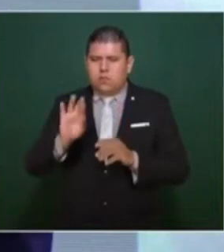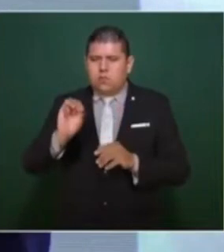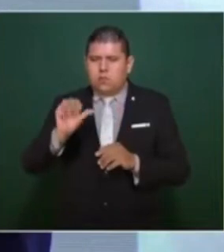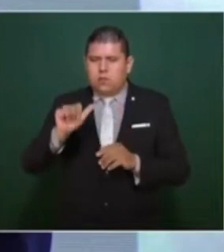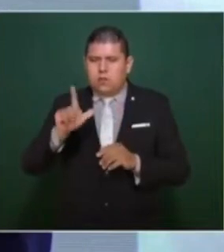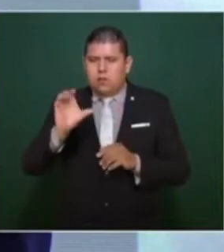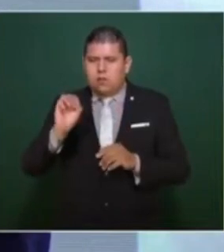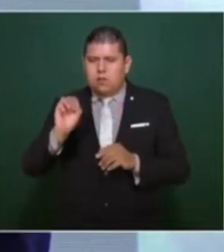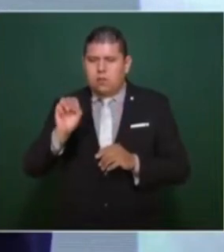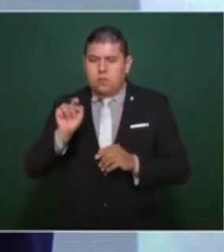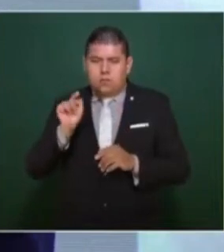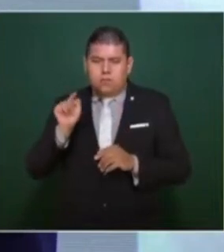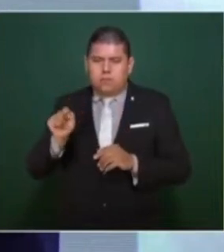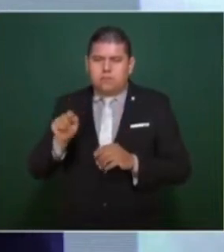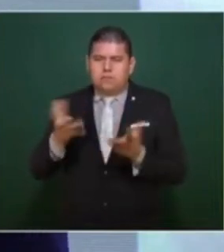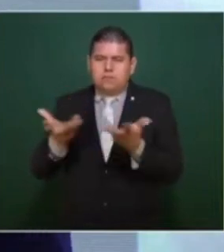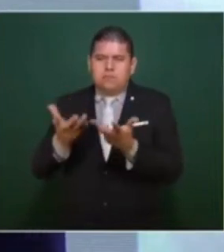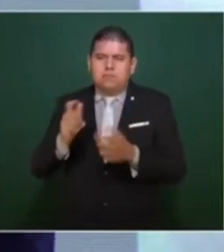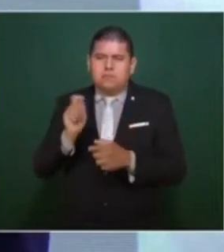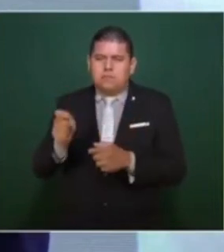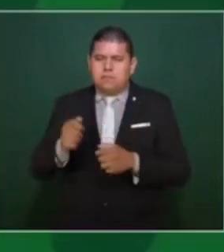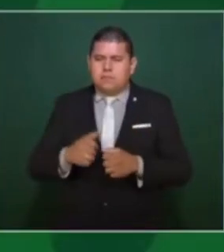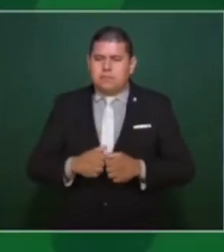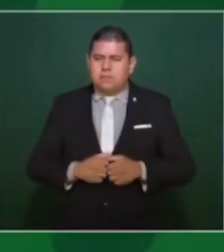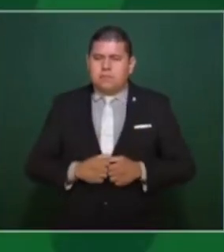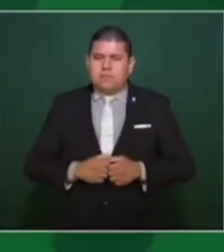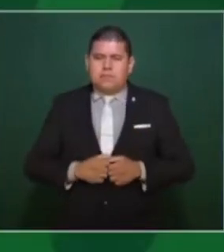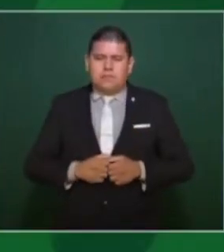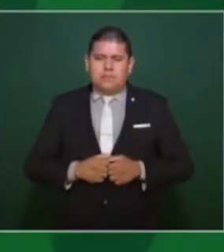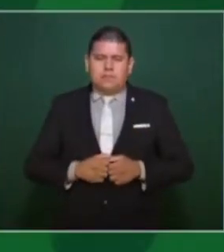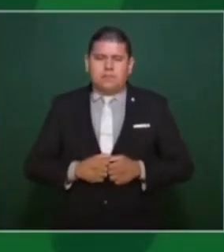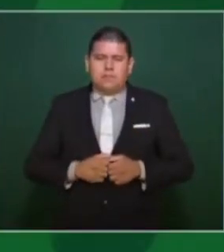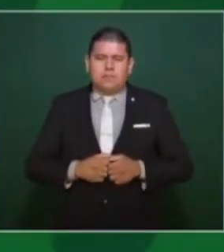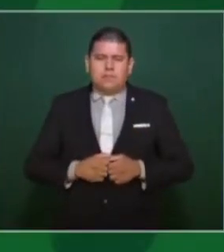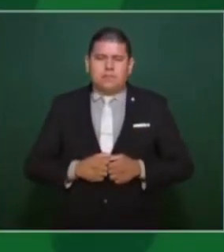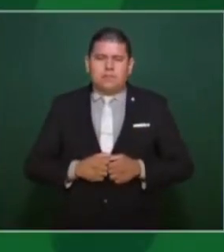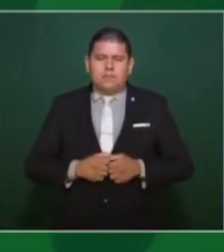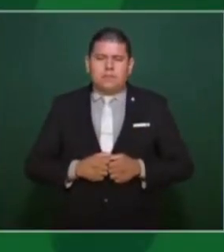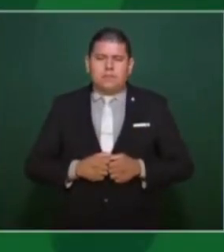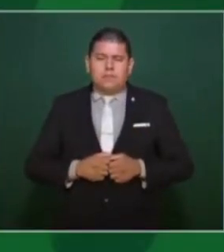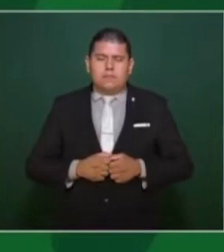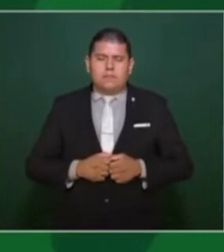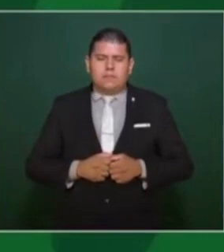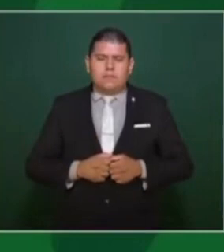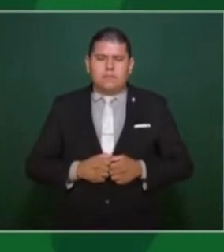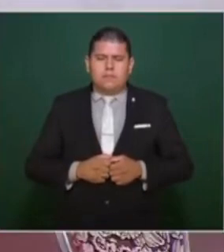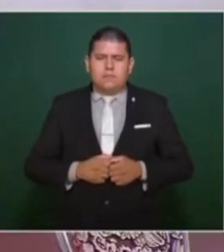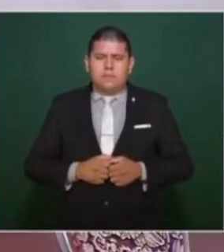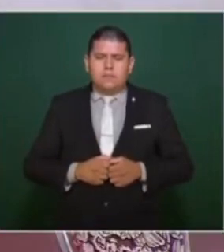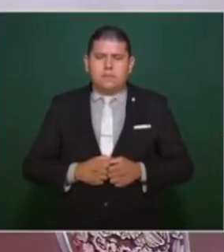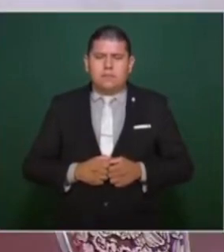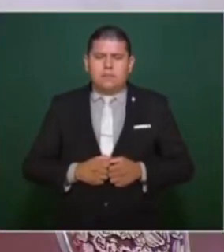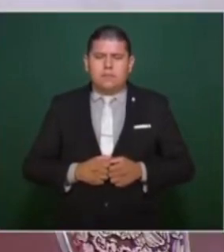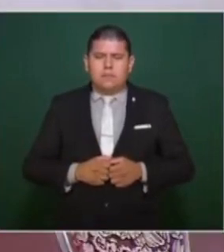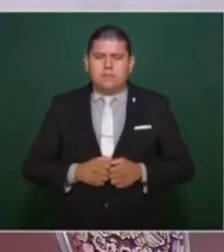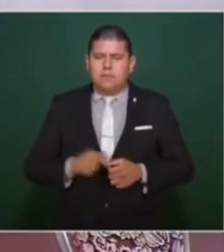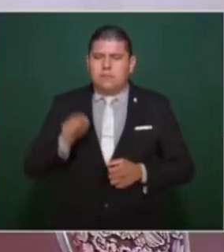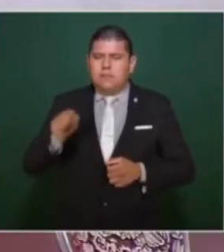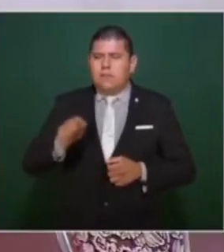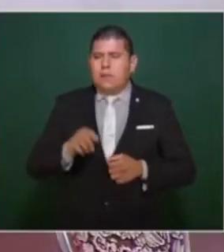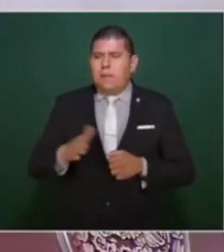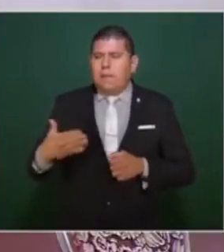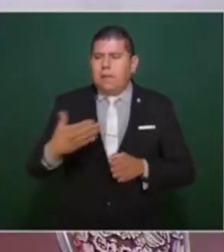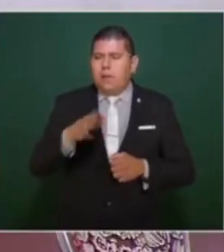que es el único que se mueve y vive en dos